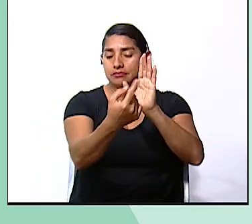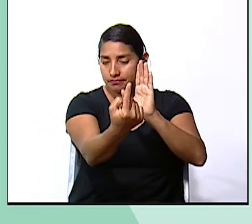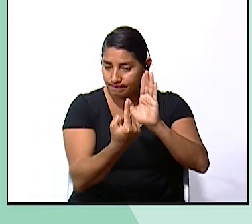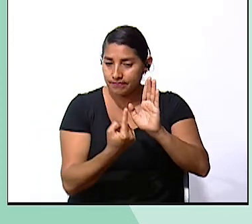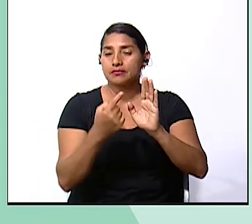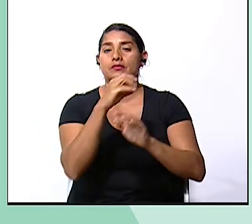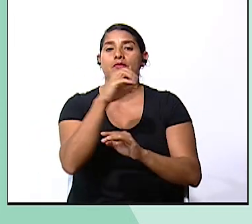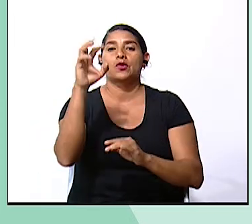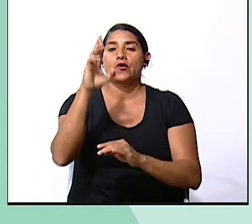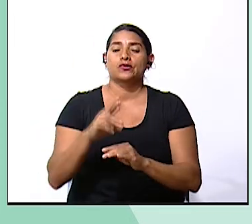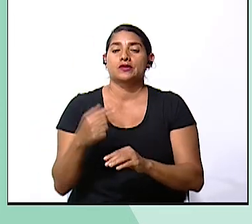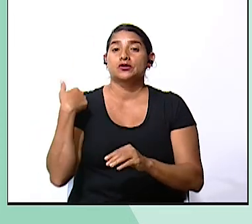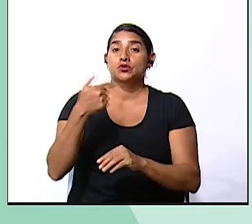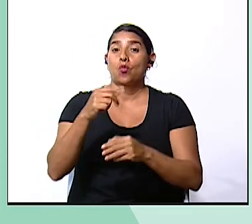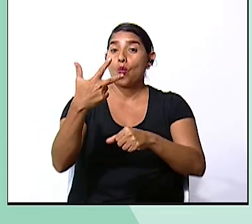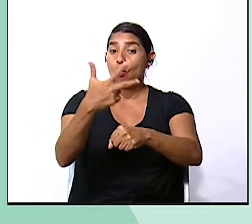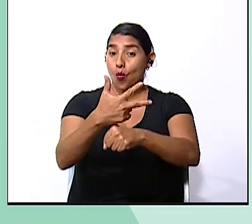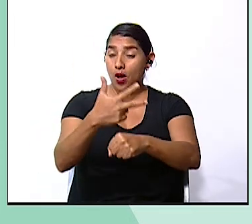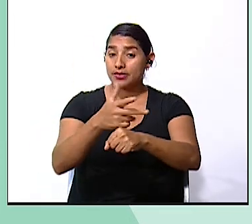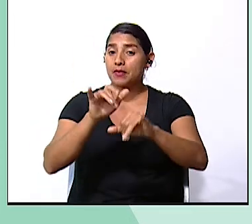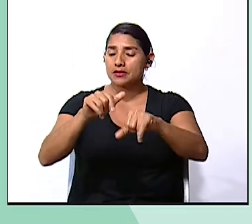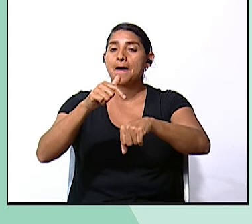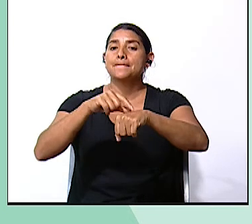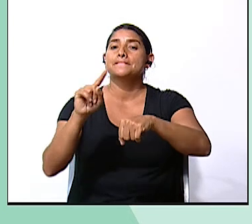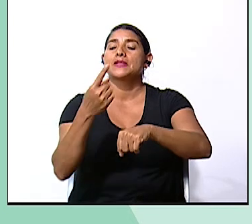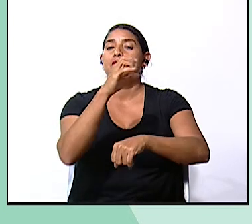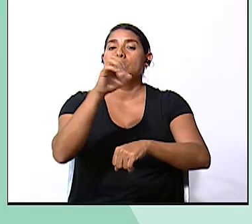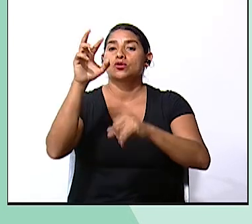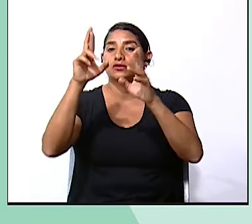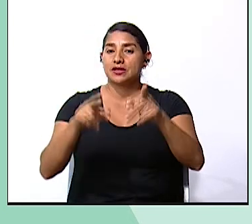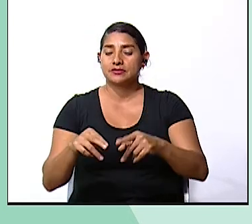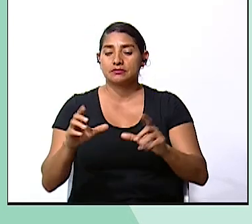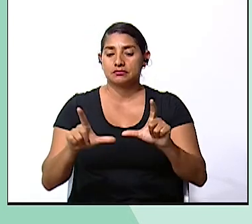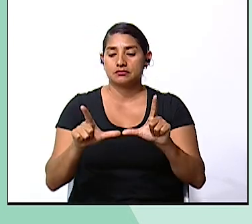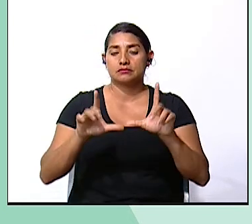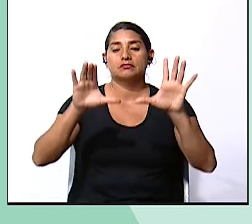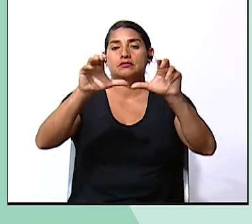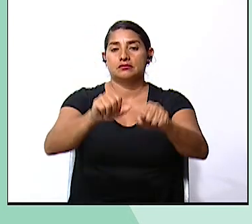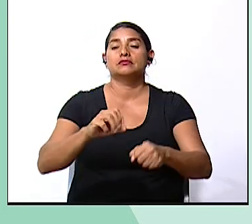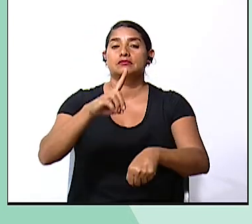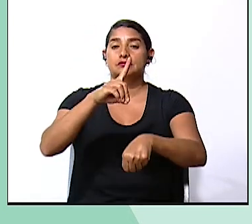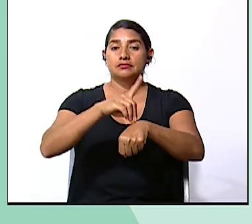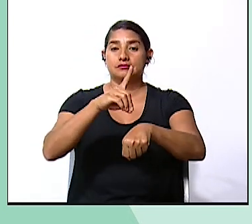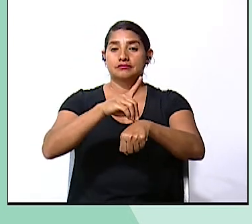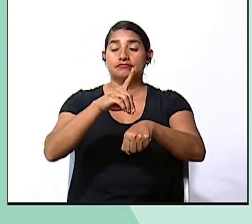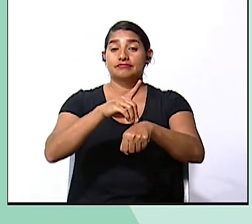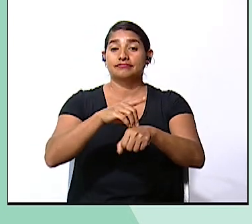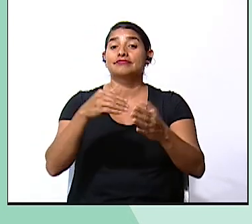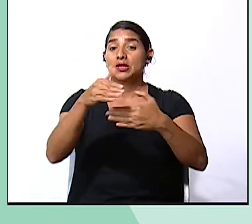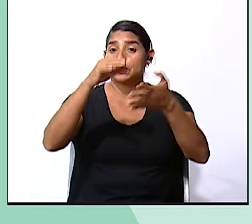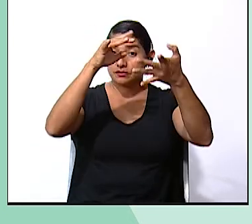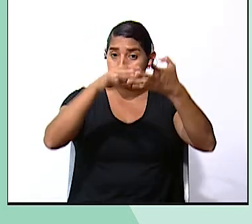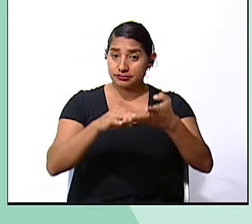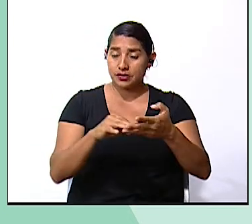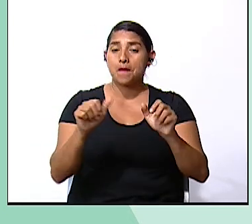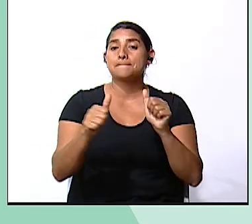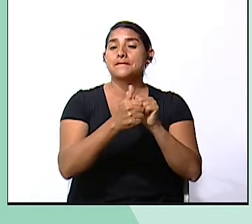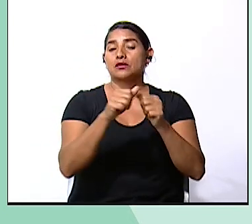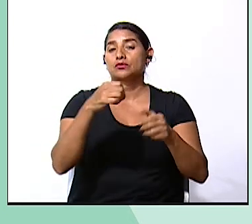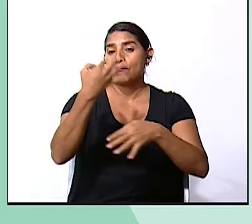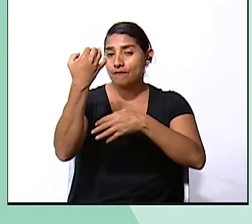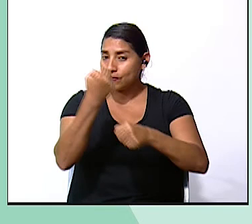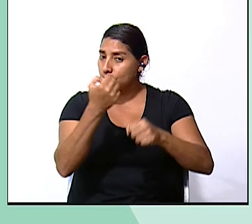Estando en Guatemala, fui el primer costarricense en graduarme de médico. Redacté estando allá el pacto